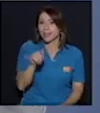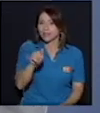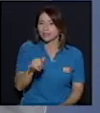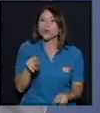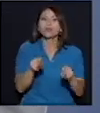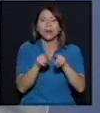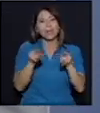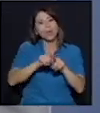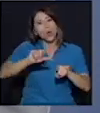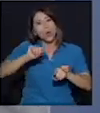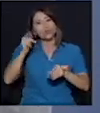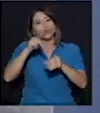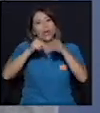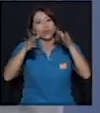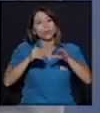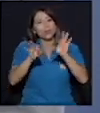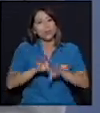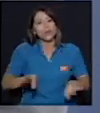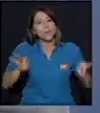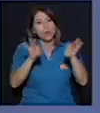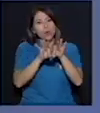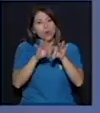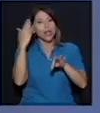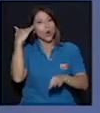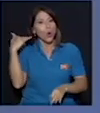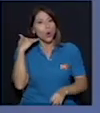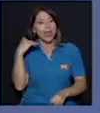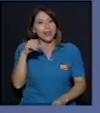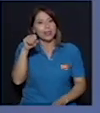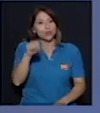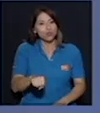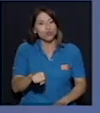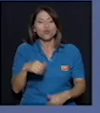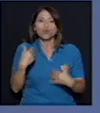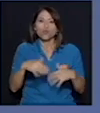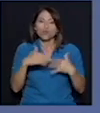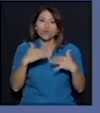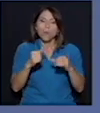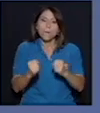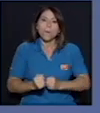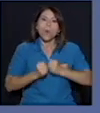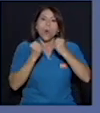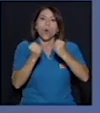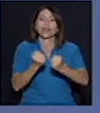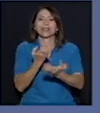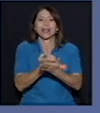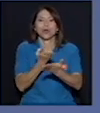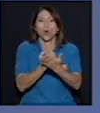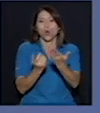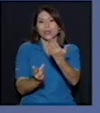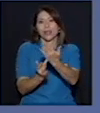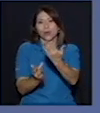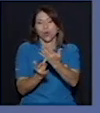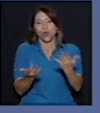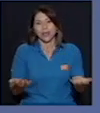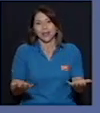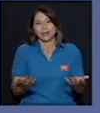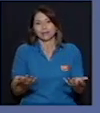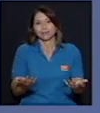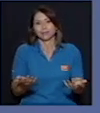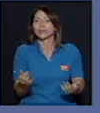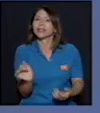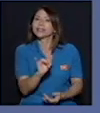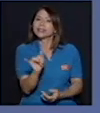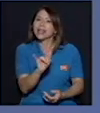muy importantes. Corea del Sur en sí misma es toda una potencia económica, tecnológica, sería